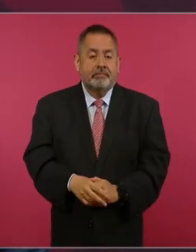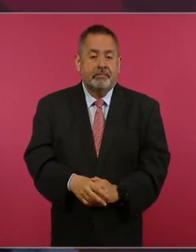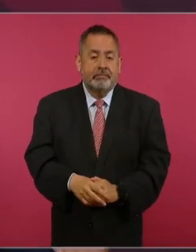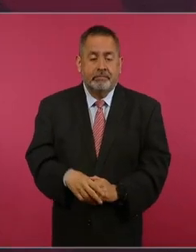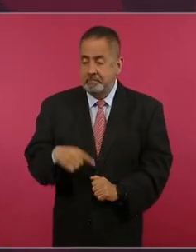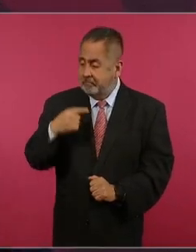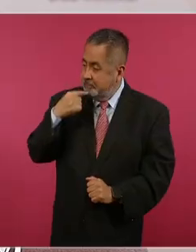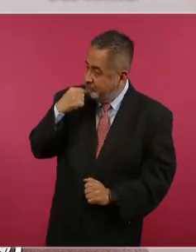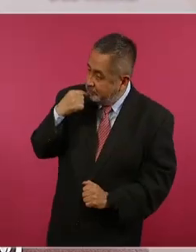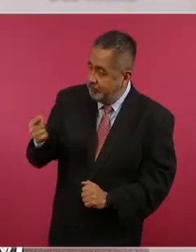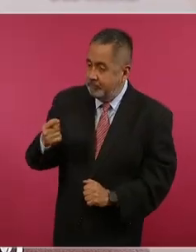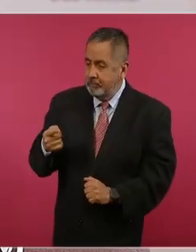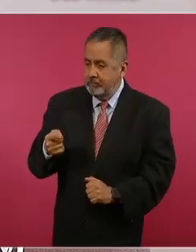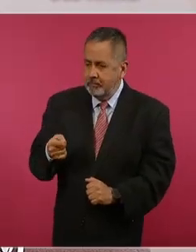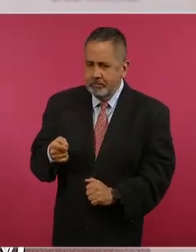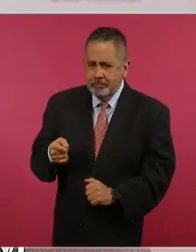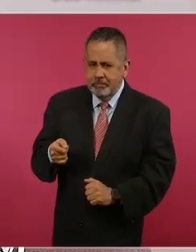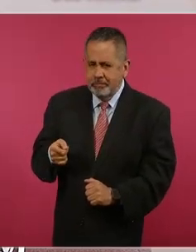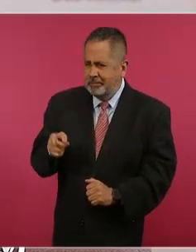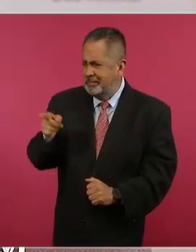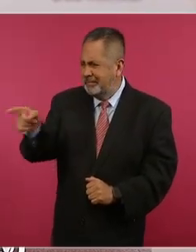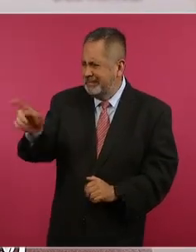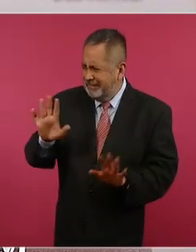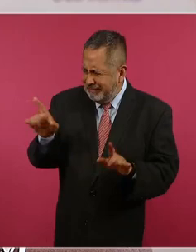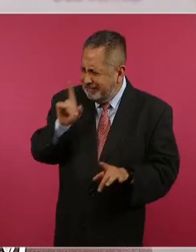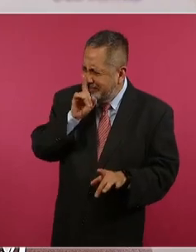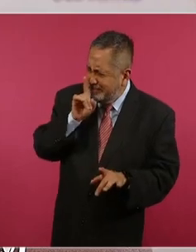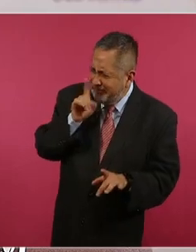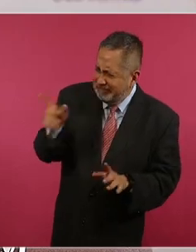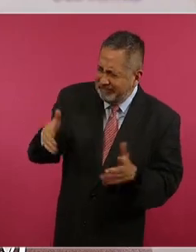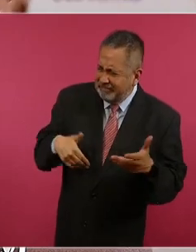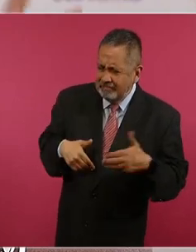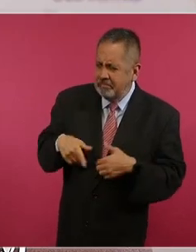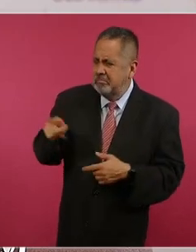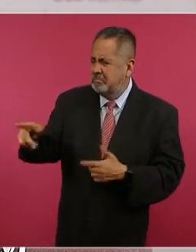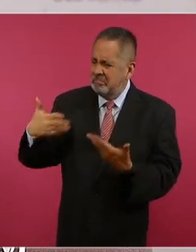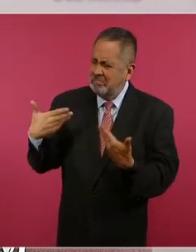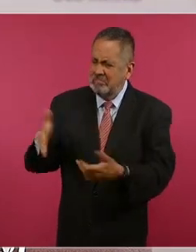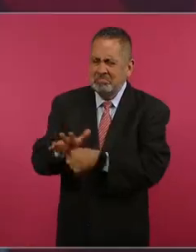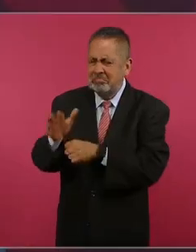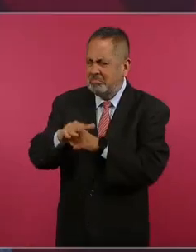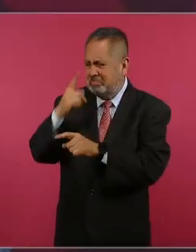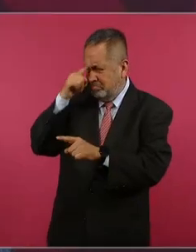le dice, pero tú no te quejes, si a ti te va bien,